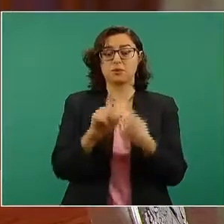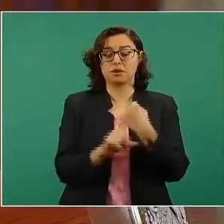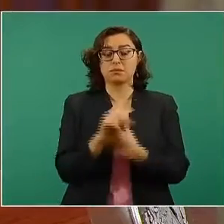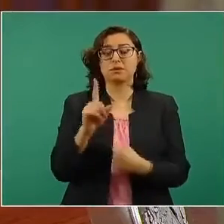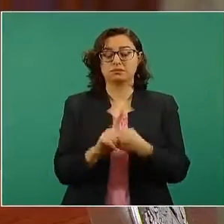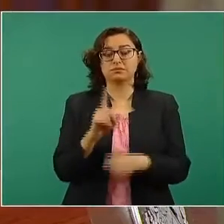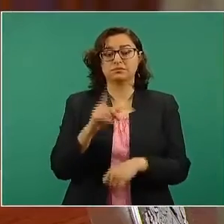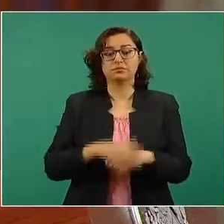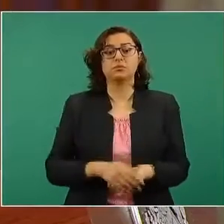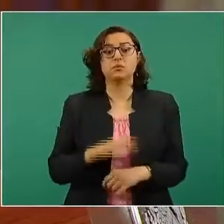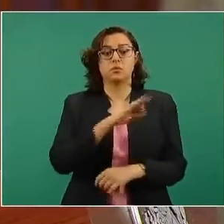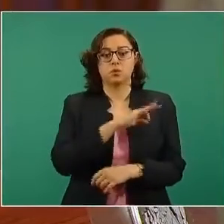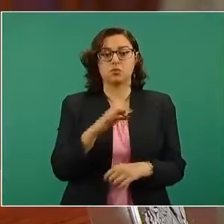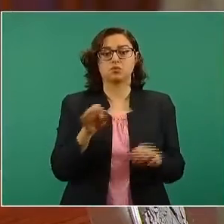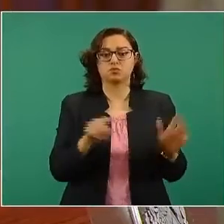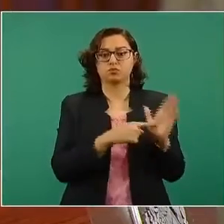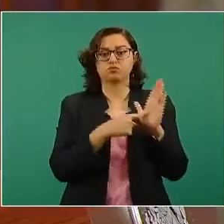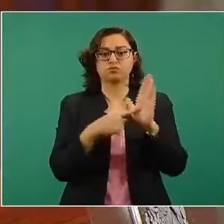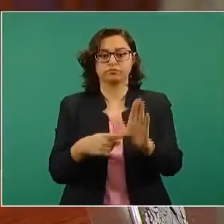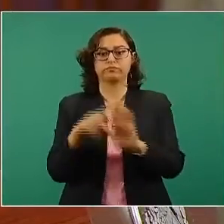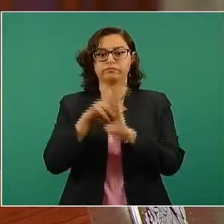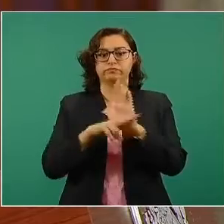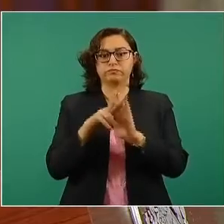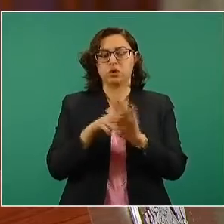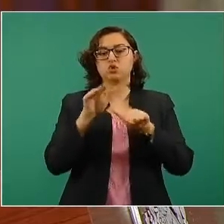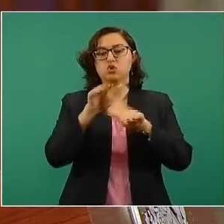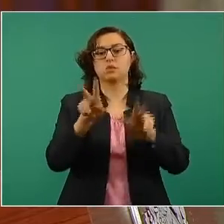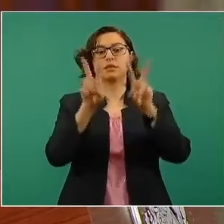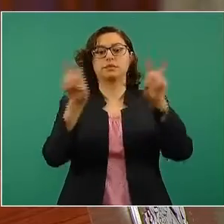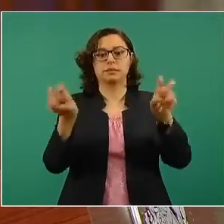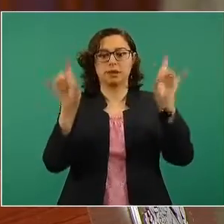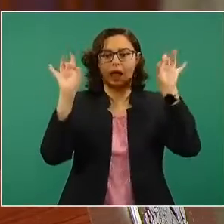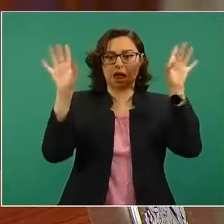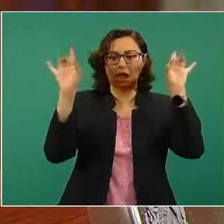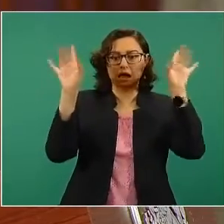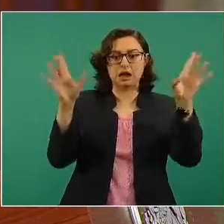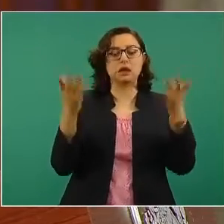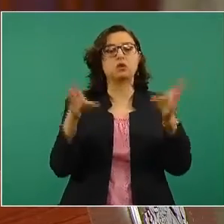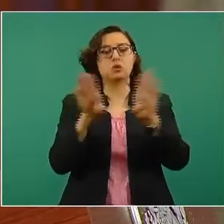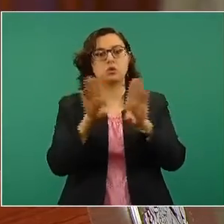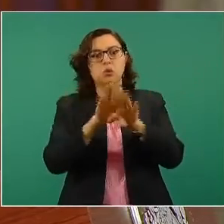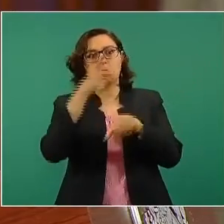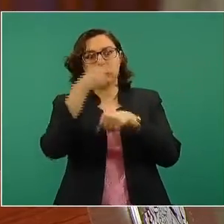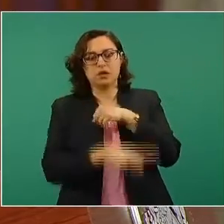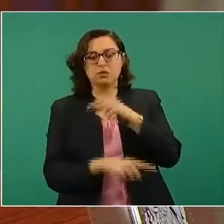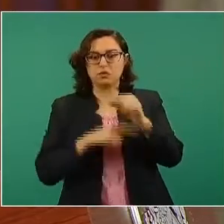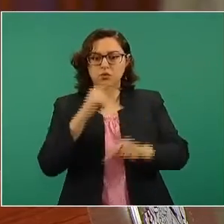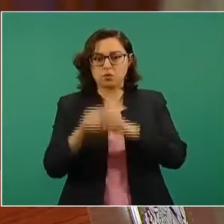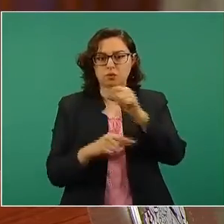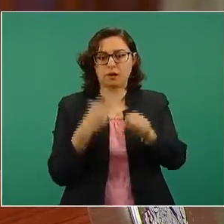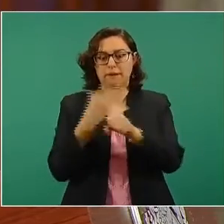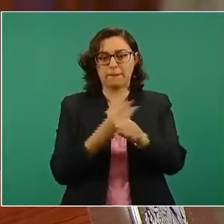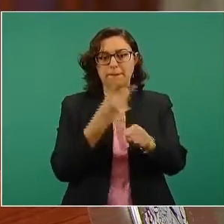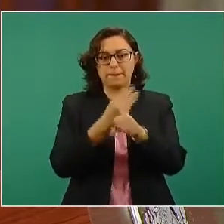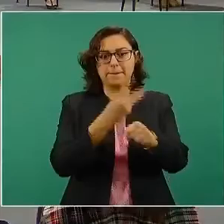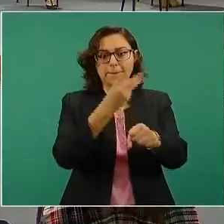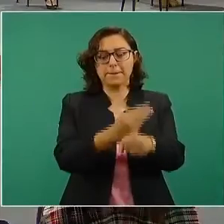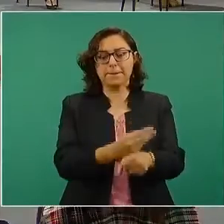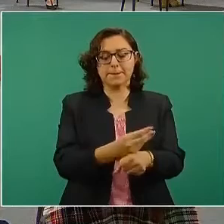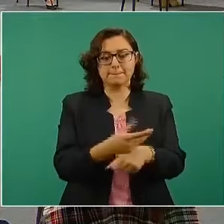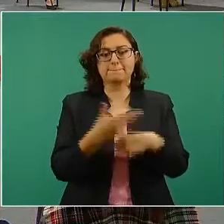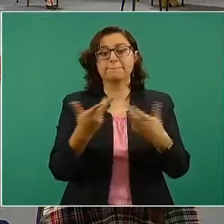nos permite, presidente, pasaríamos un video sobre el Ángel de la Independencia, los daños, la restauración que hemos hecho y en la restauración